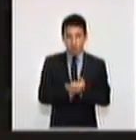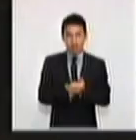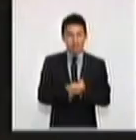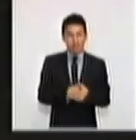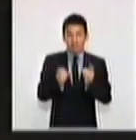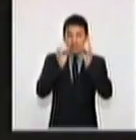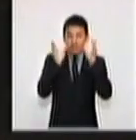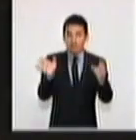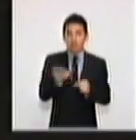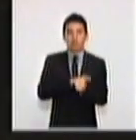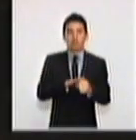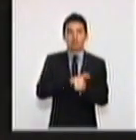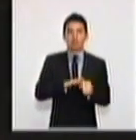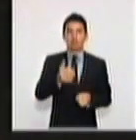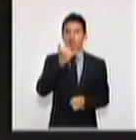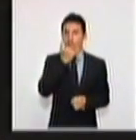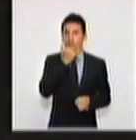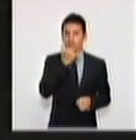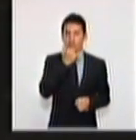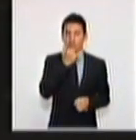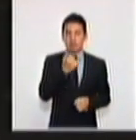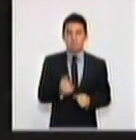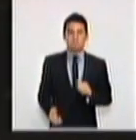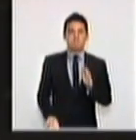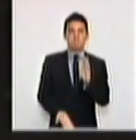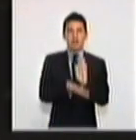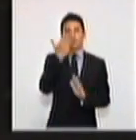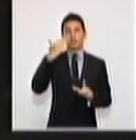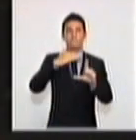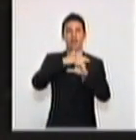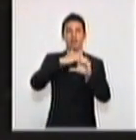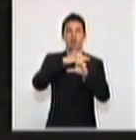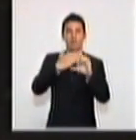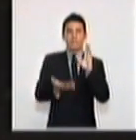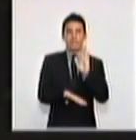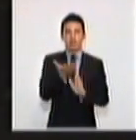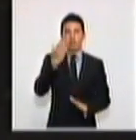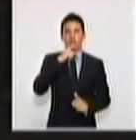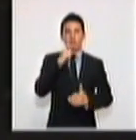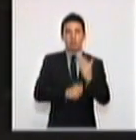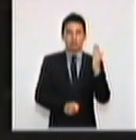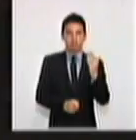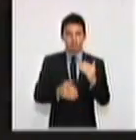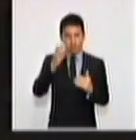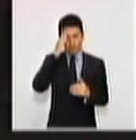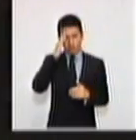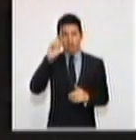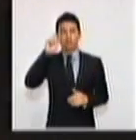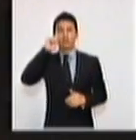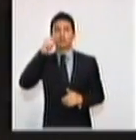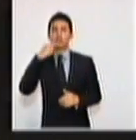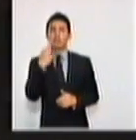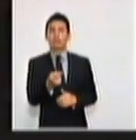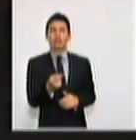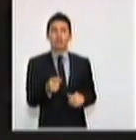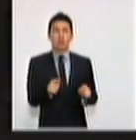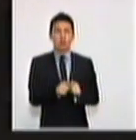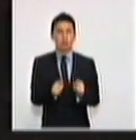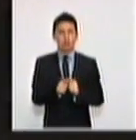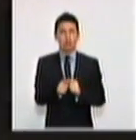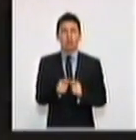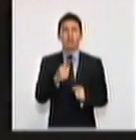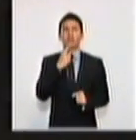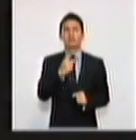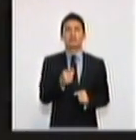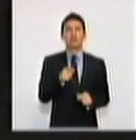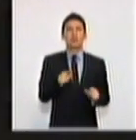descomunal, le disparan los impuestos a la clase media, a la que viene definiendo el presidente Santos, además, con qué desproporción,